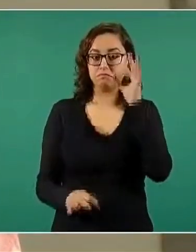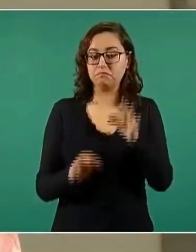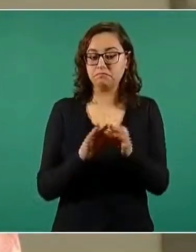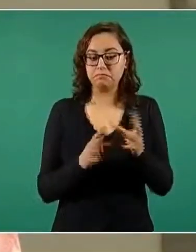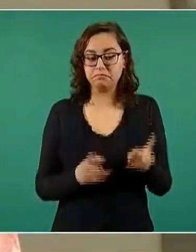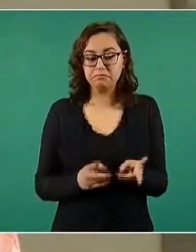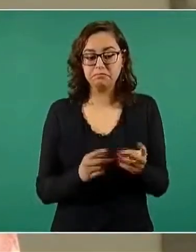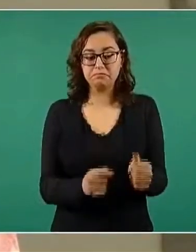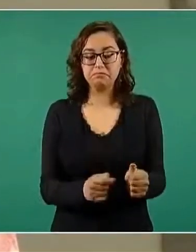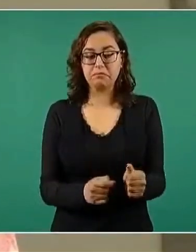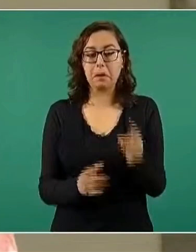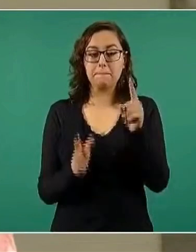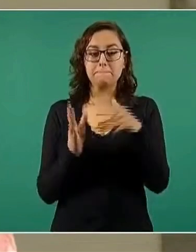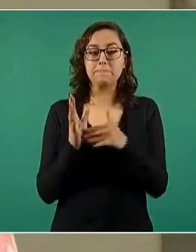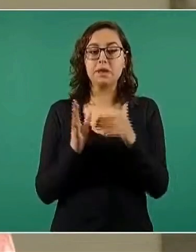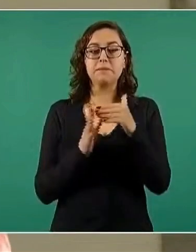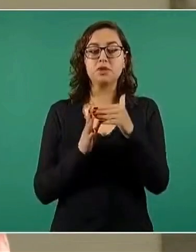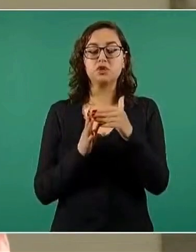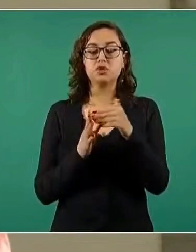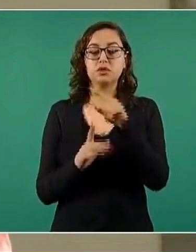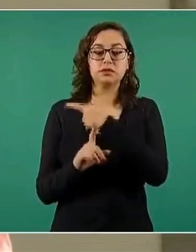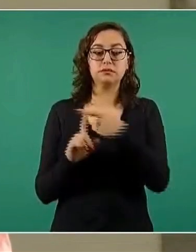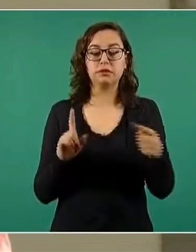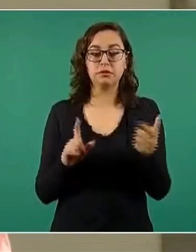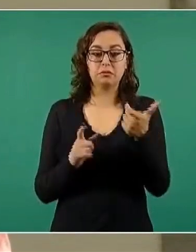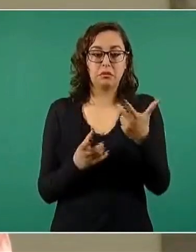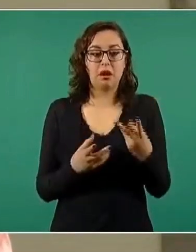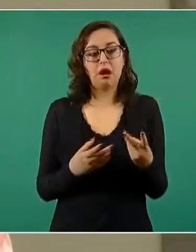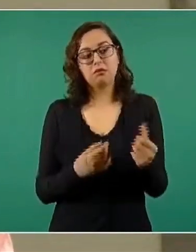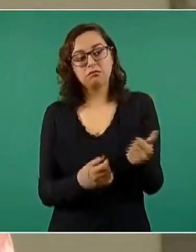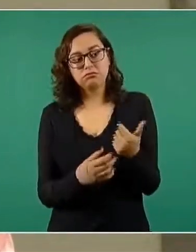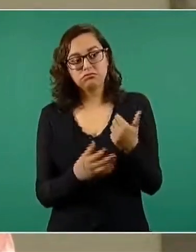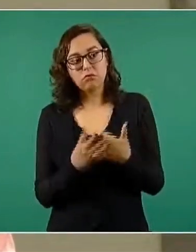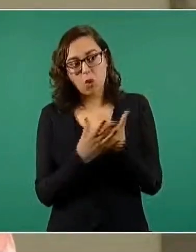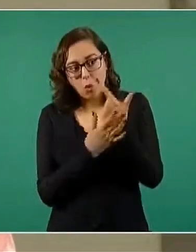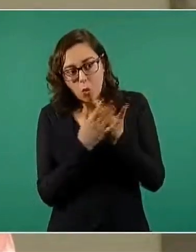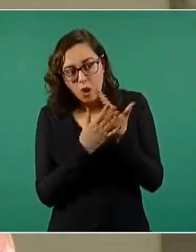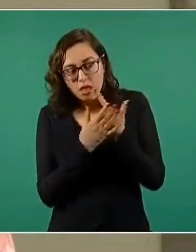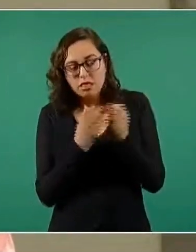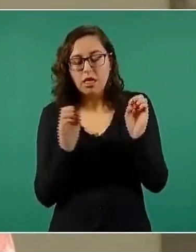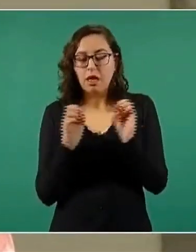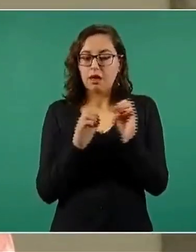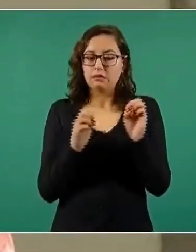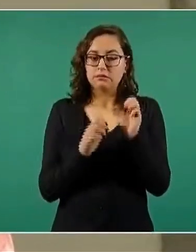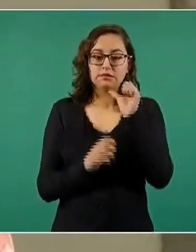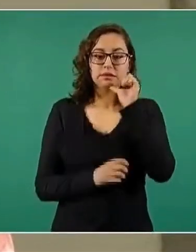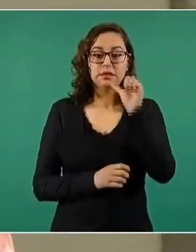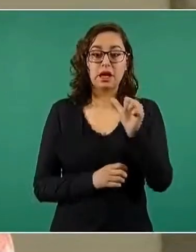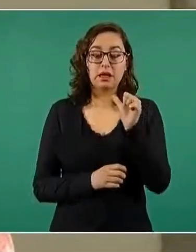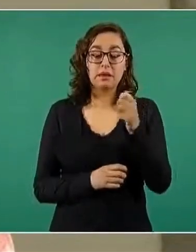de mayor a los 1,000 millones y medio de pesos. Estas omisiones y acciones afectarán